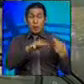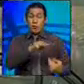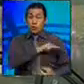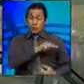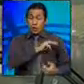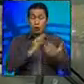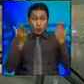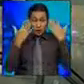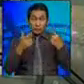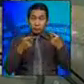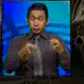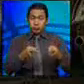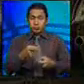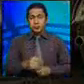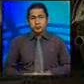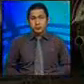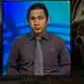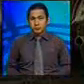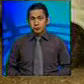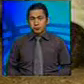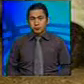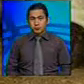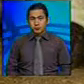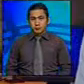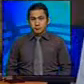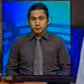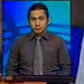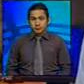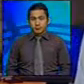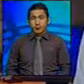asuma la totalidad de las competencias en materia de tránsito. Bien, y atención.